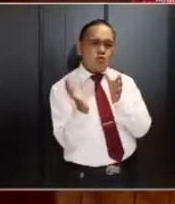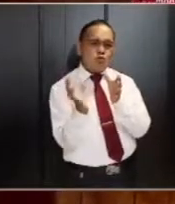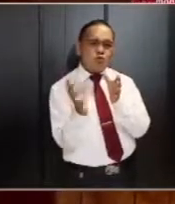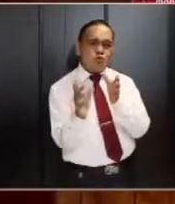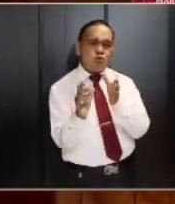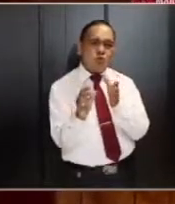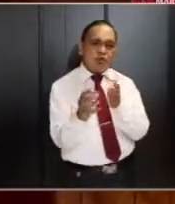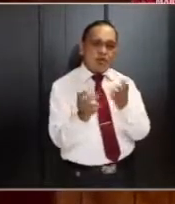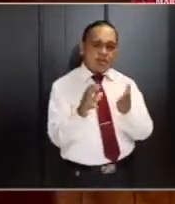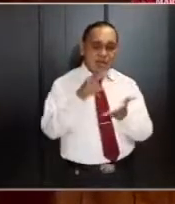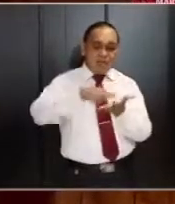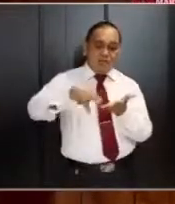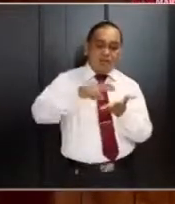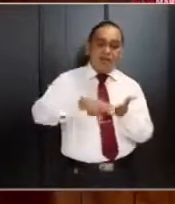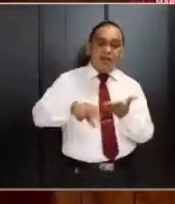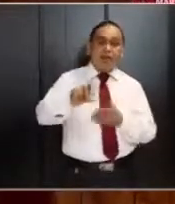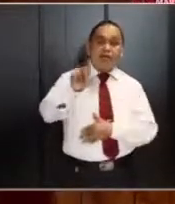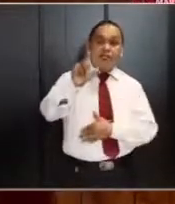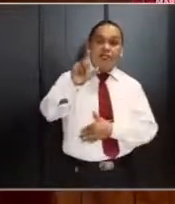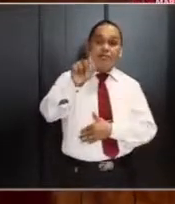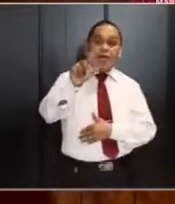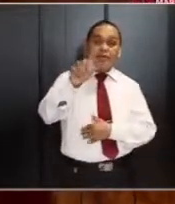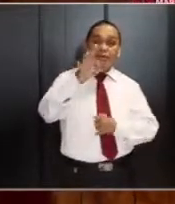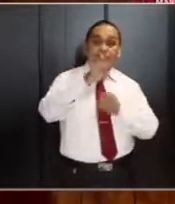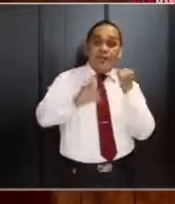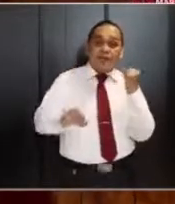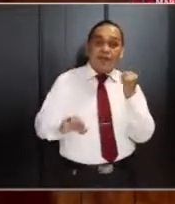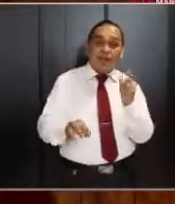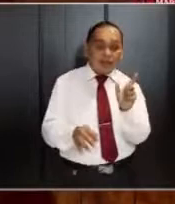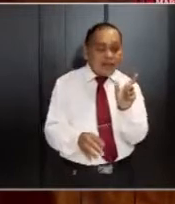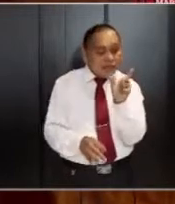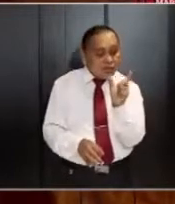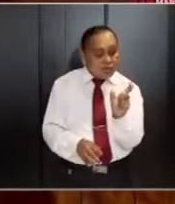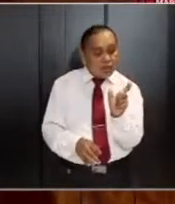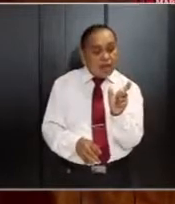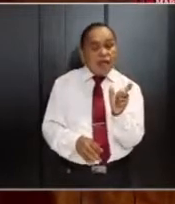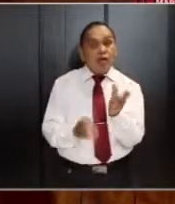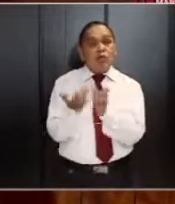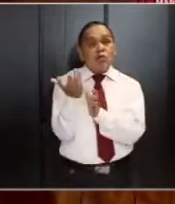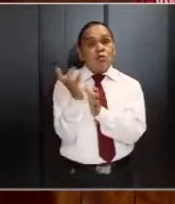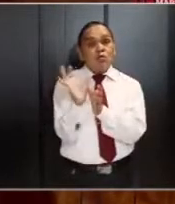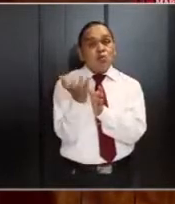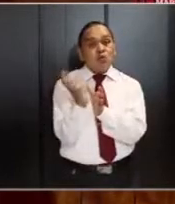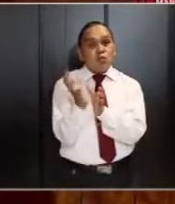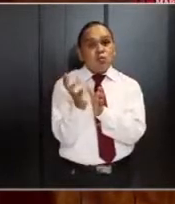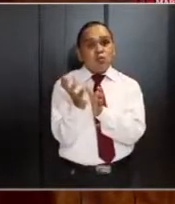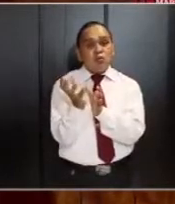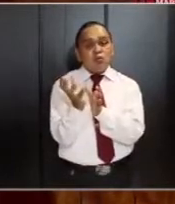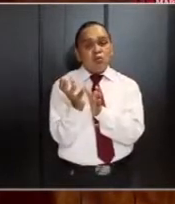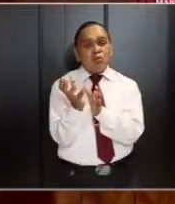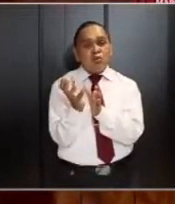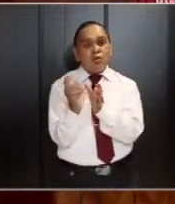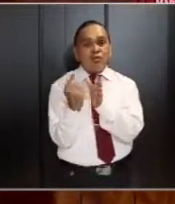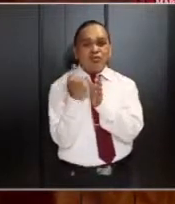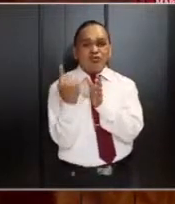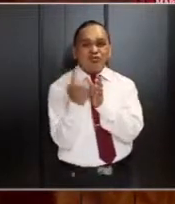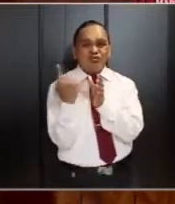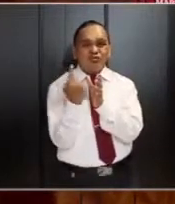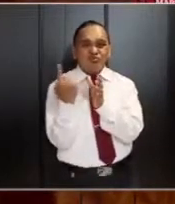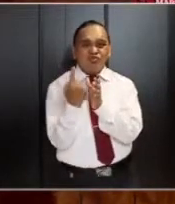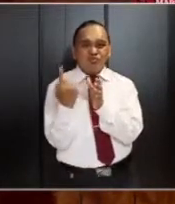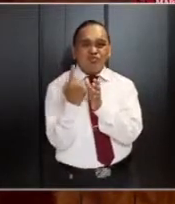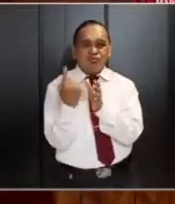ya sepan que esos están asegurados, si tienen terminación 20 se ganan una licuadora, ya se la ganaron. Y todos los que